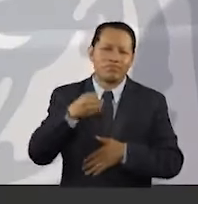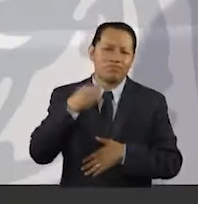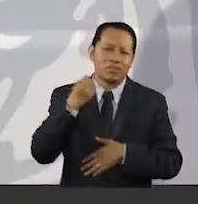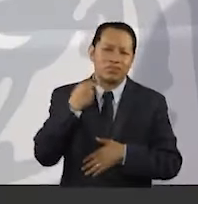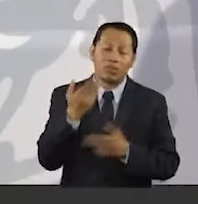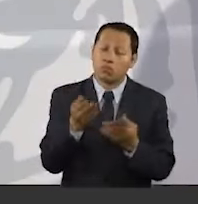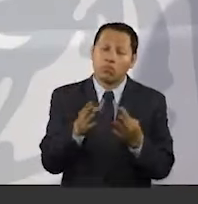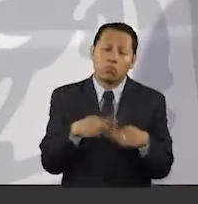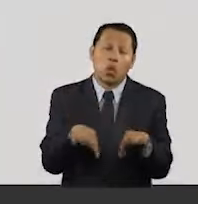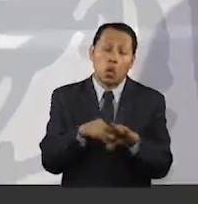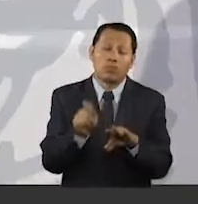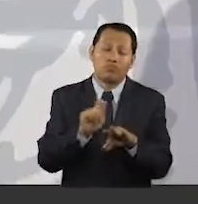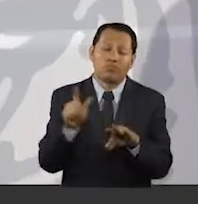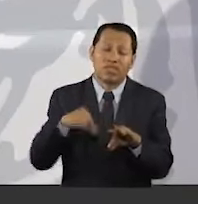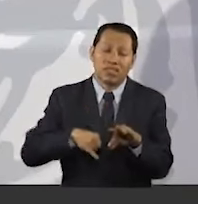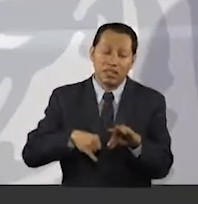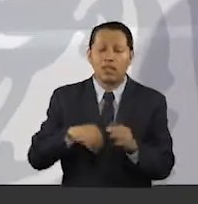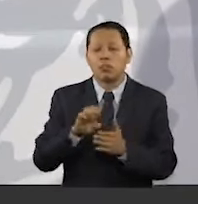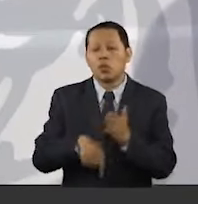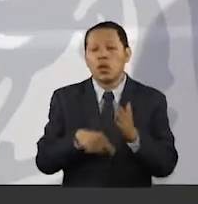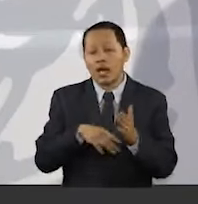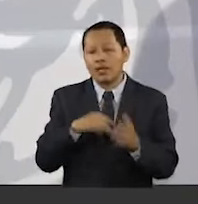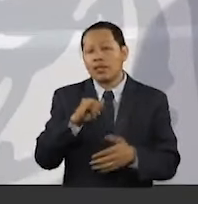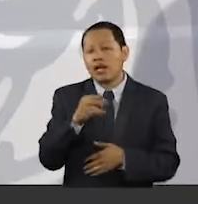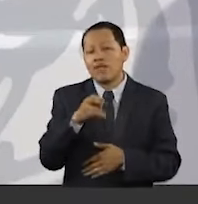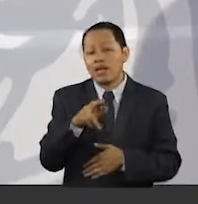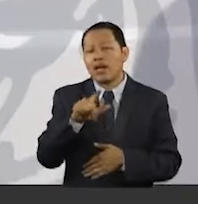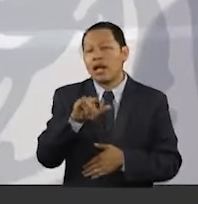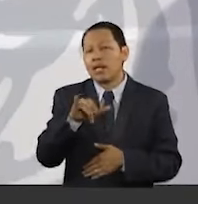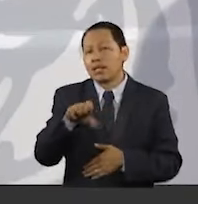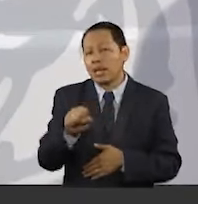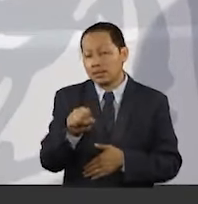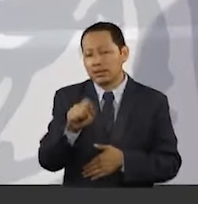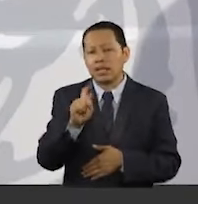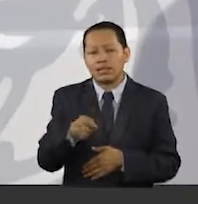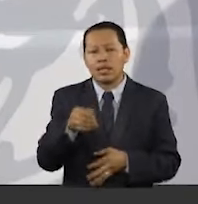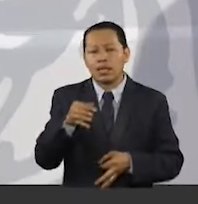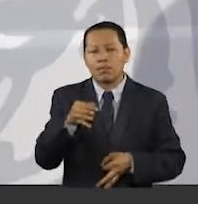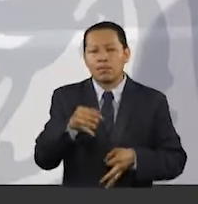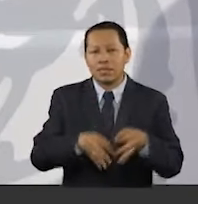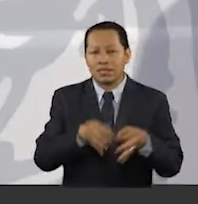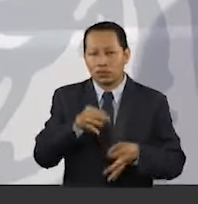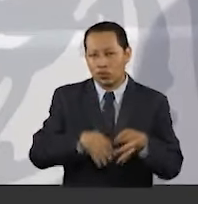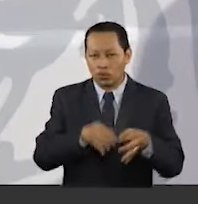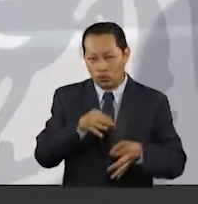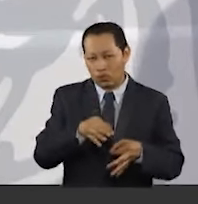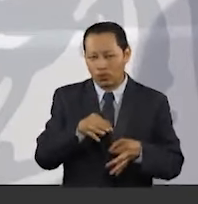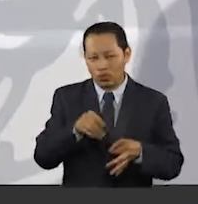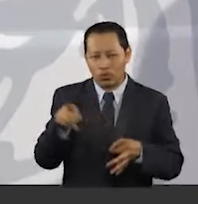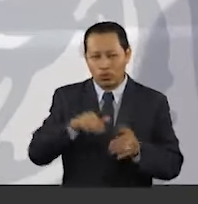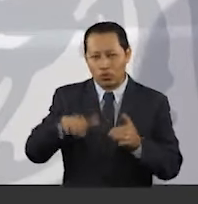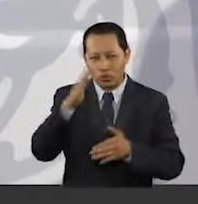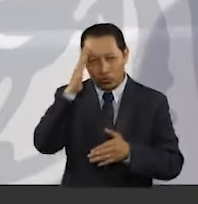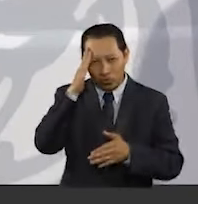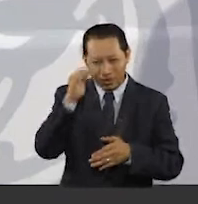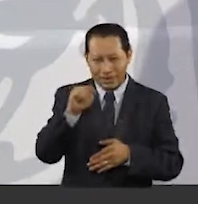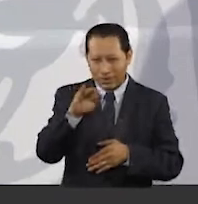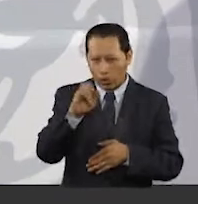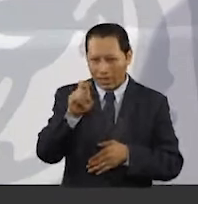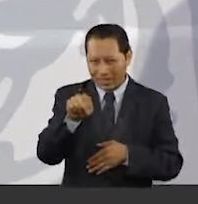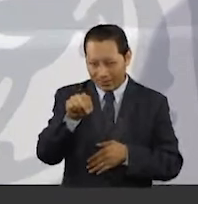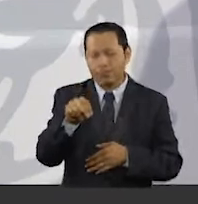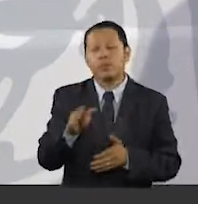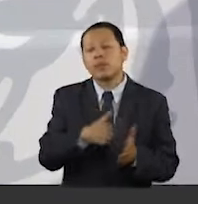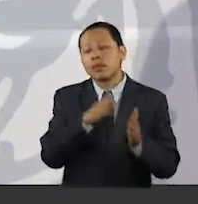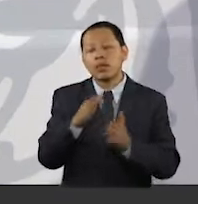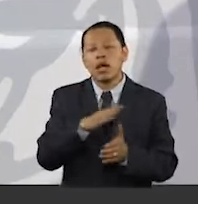importantes interesantes está anunciado Javier laines potice que el ministro de la suprema corte de justicia de la nación